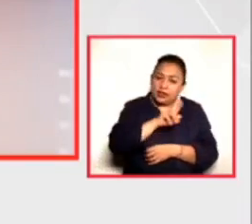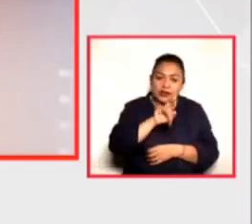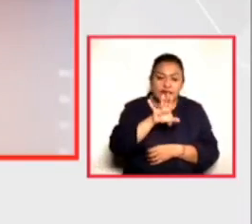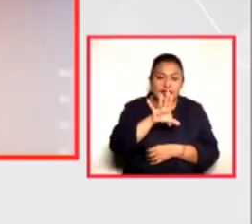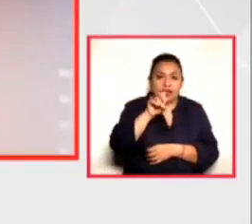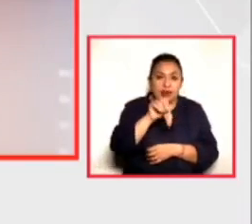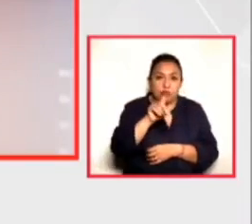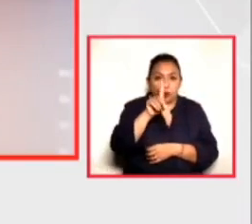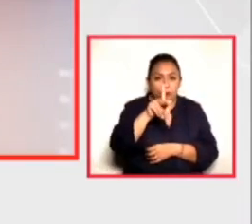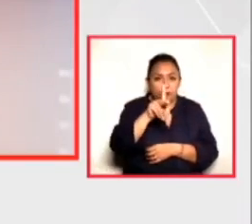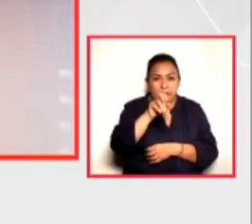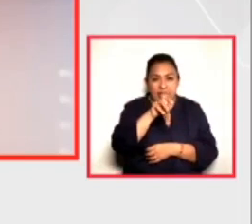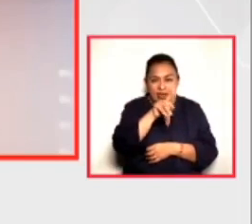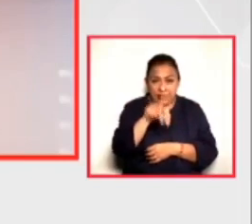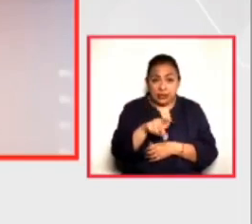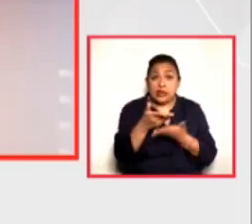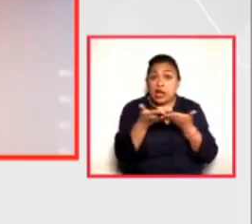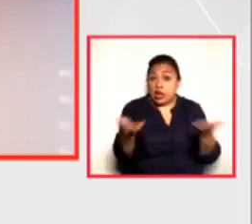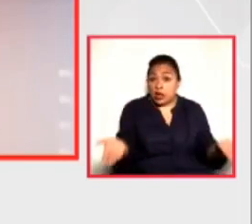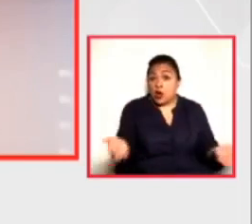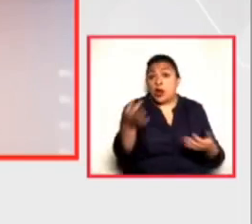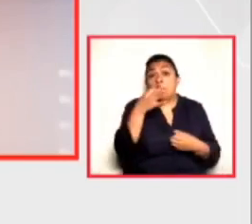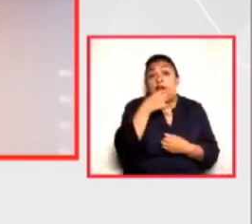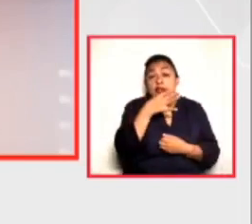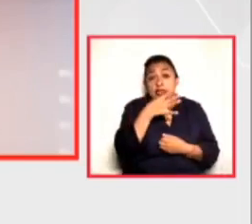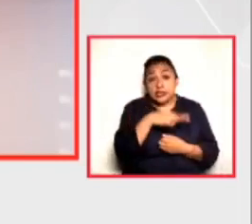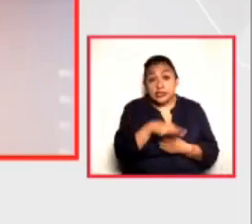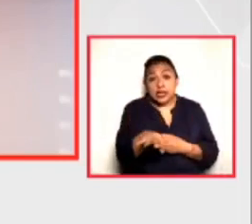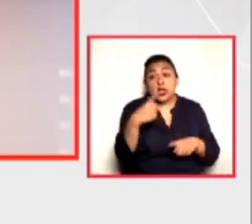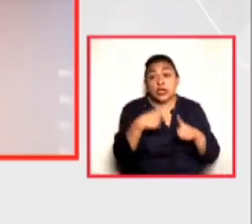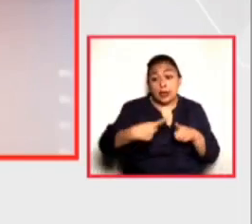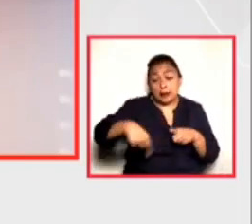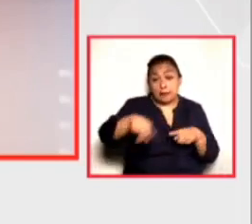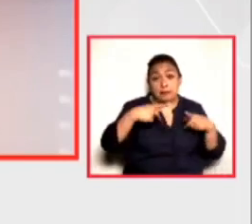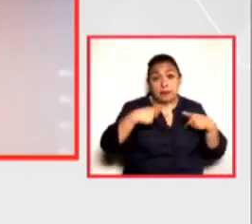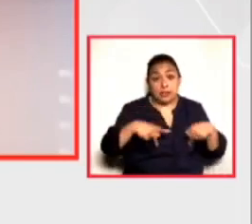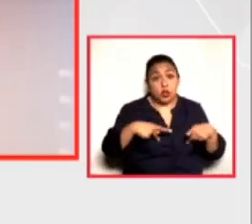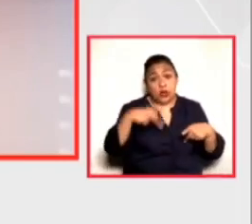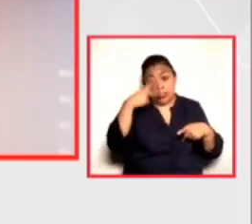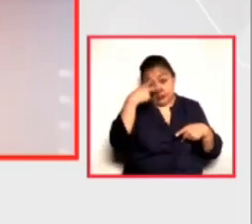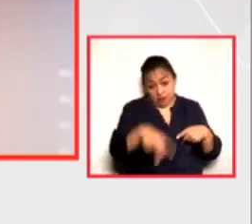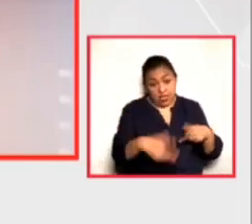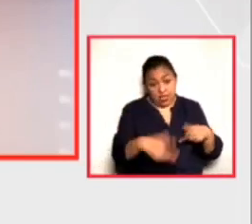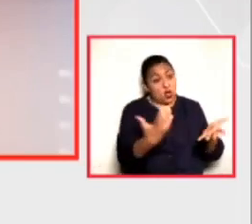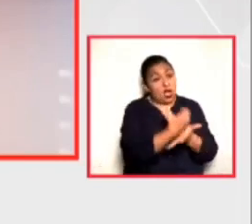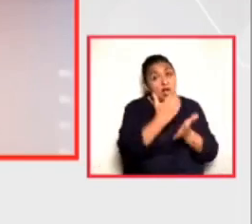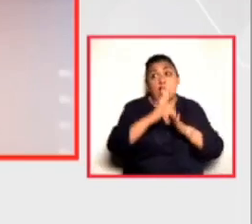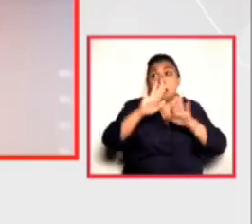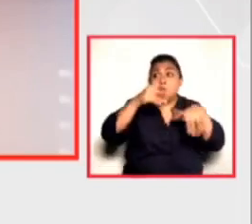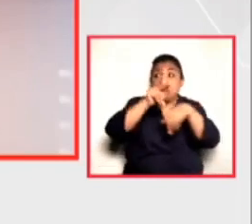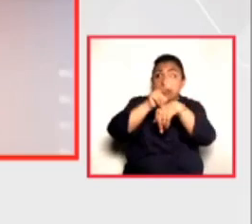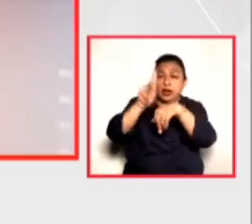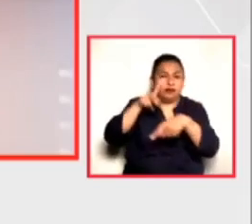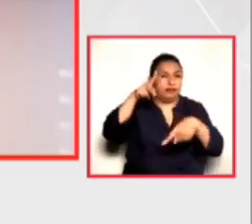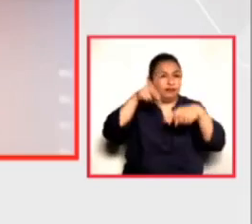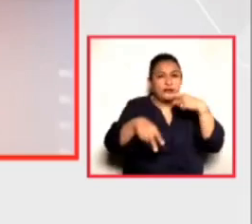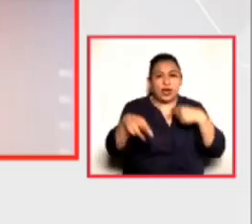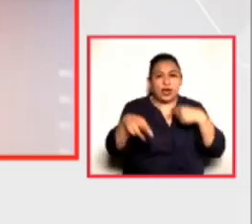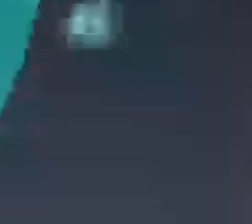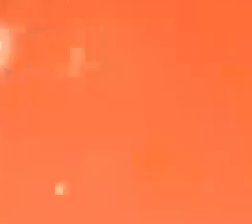Monfort. Y con estas celebraciones de los mexicanos abriendo brecha en el extranjero, vamos a hacer una brevísima pausa.